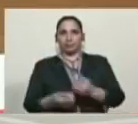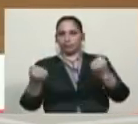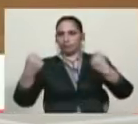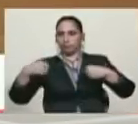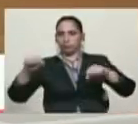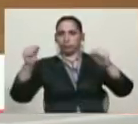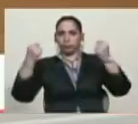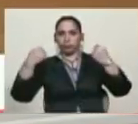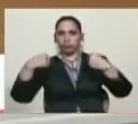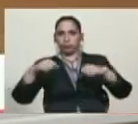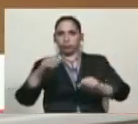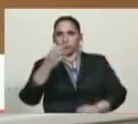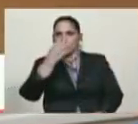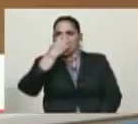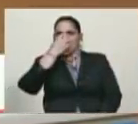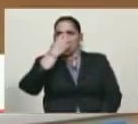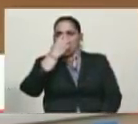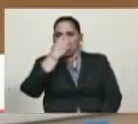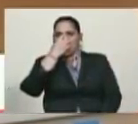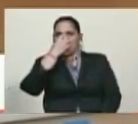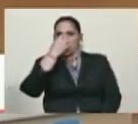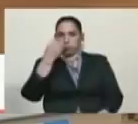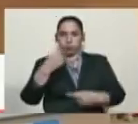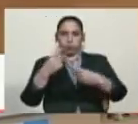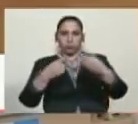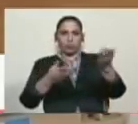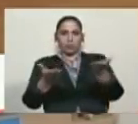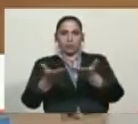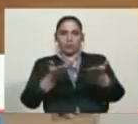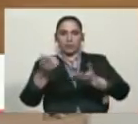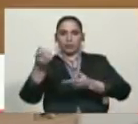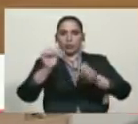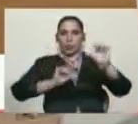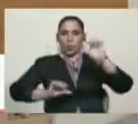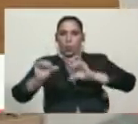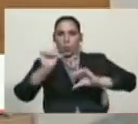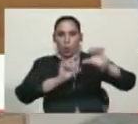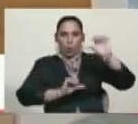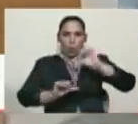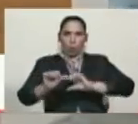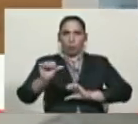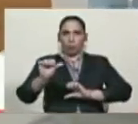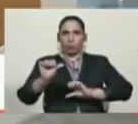intensiva y los demás servicios de laboratorio hospitalización